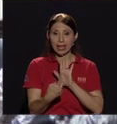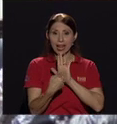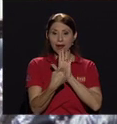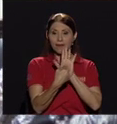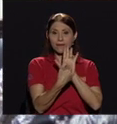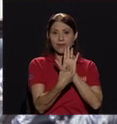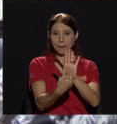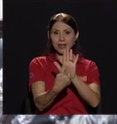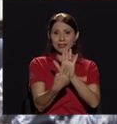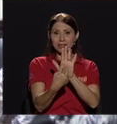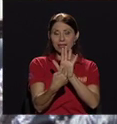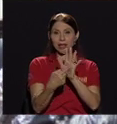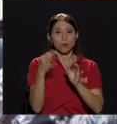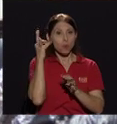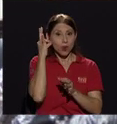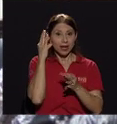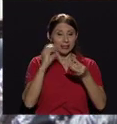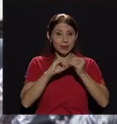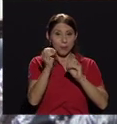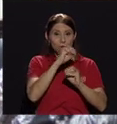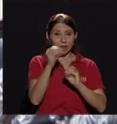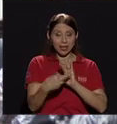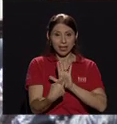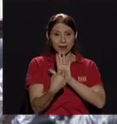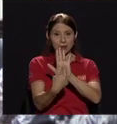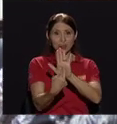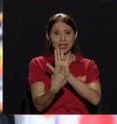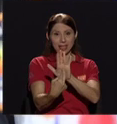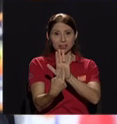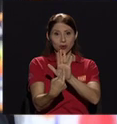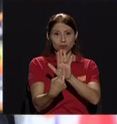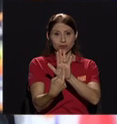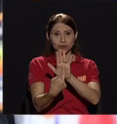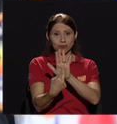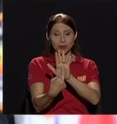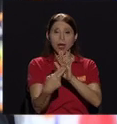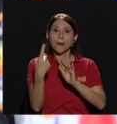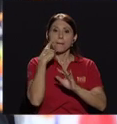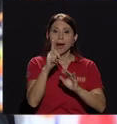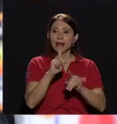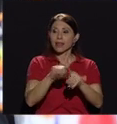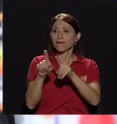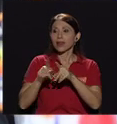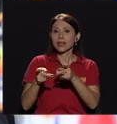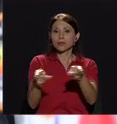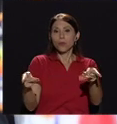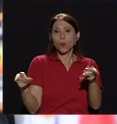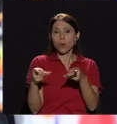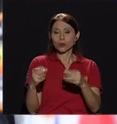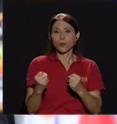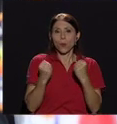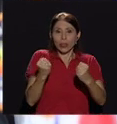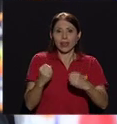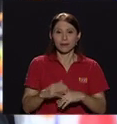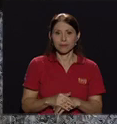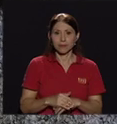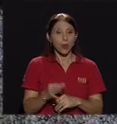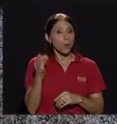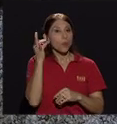la representatividad de las mujeres en cuanto a las cuotas de poder, la